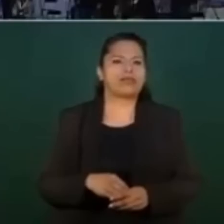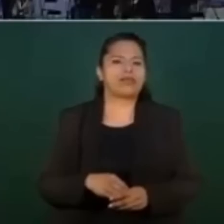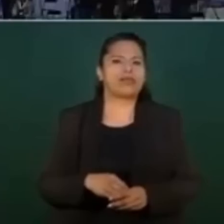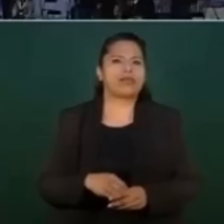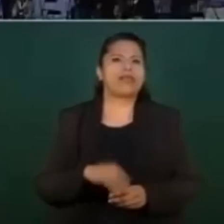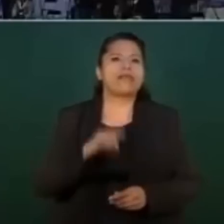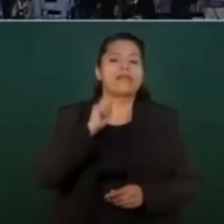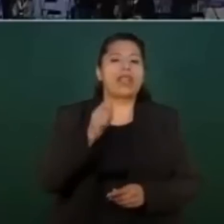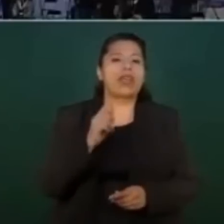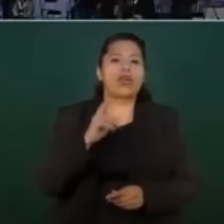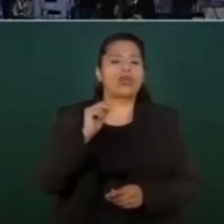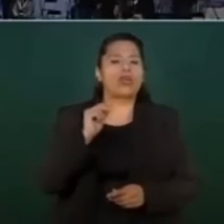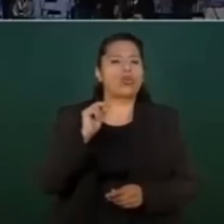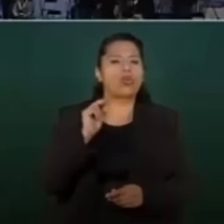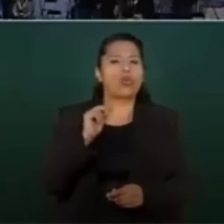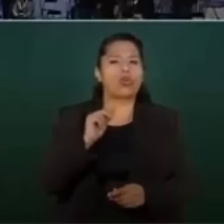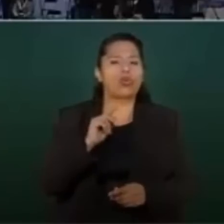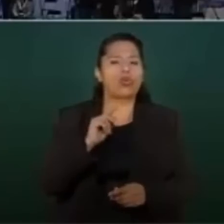escándalo,